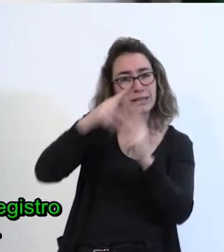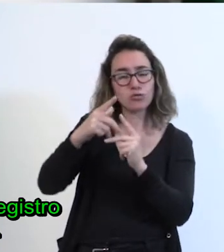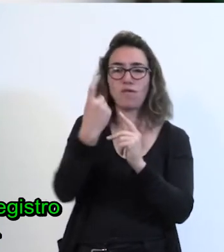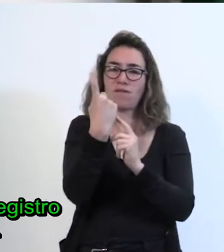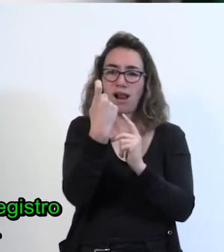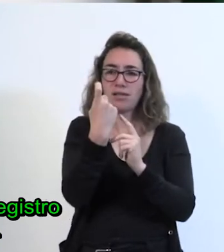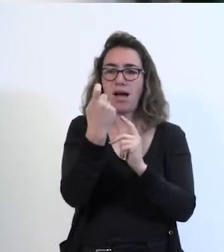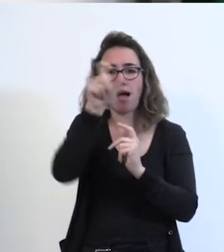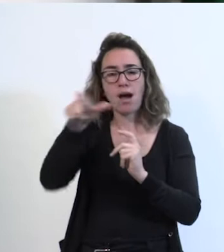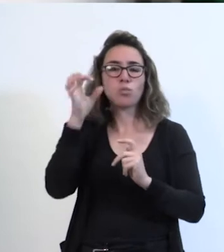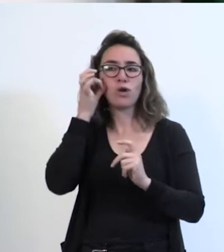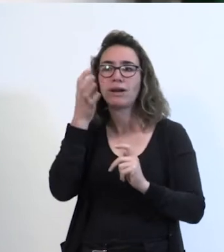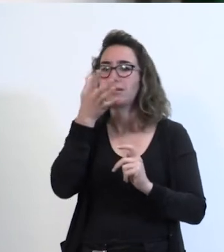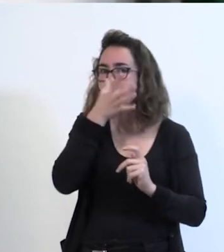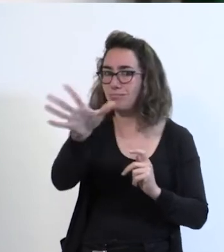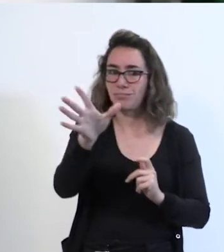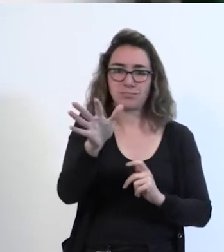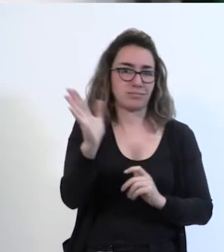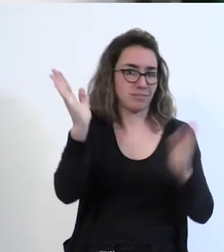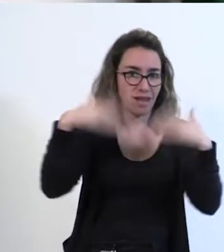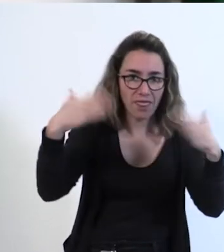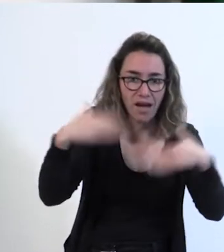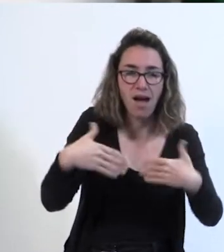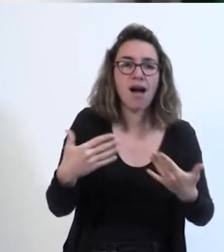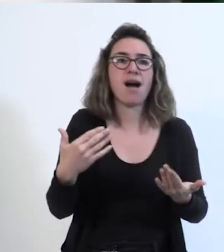que no denuncian. Entonces,